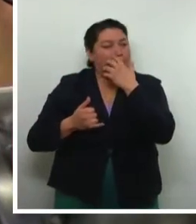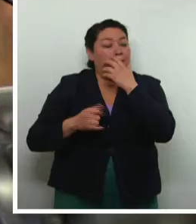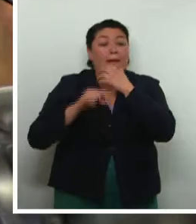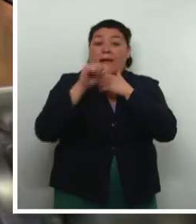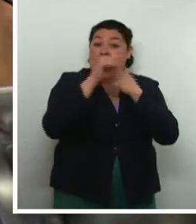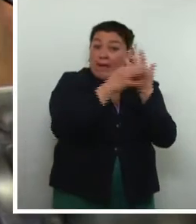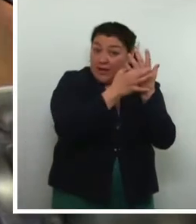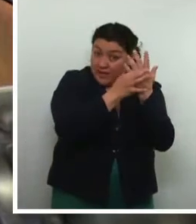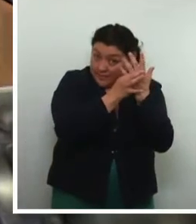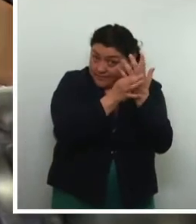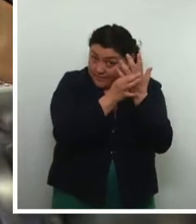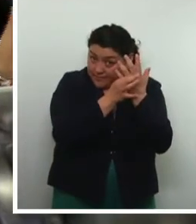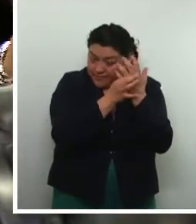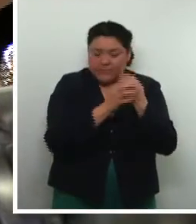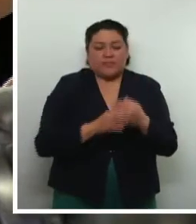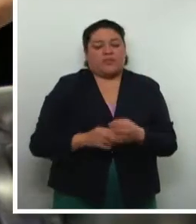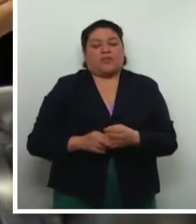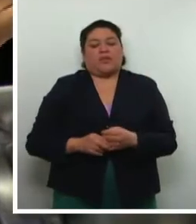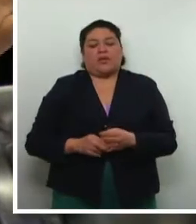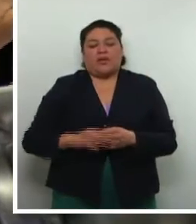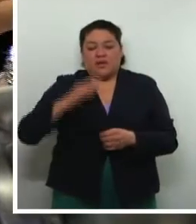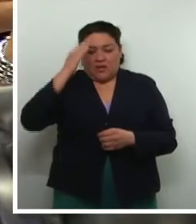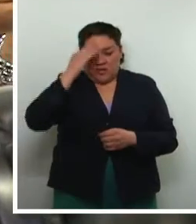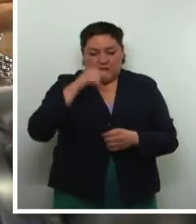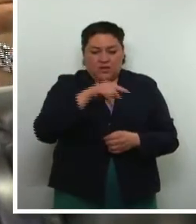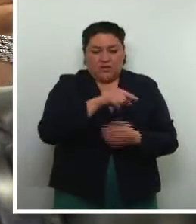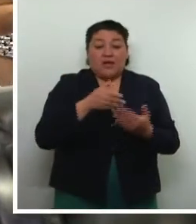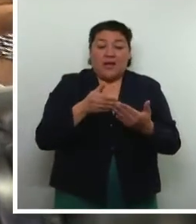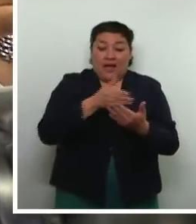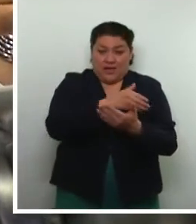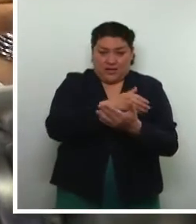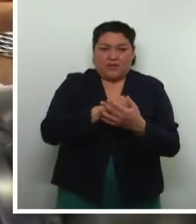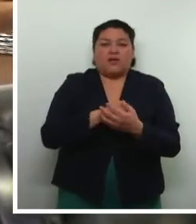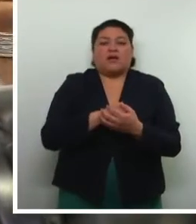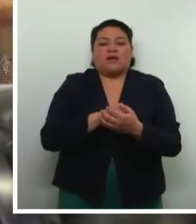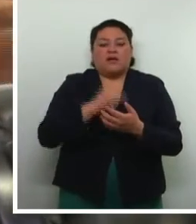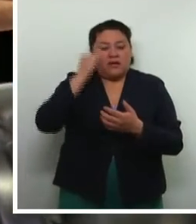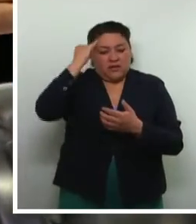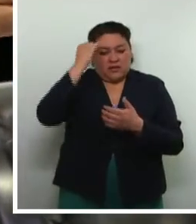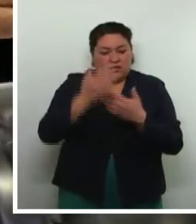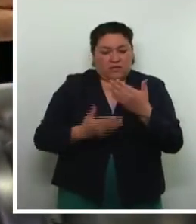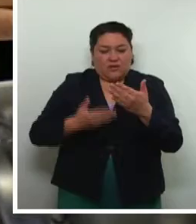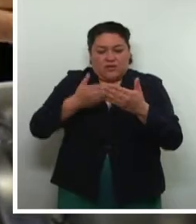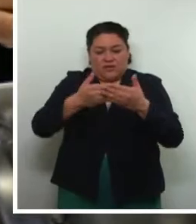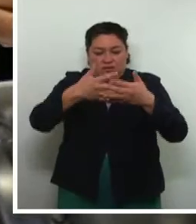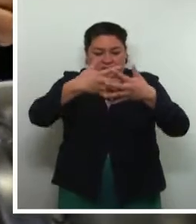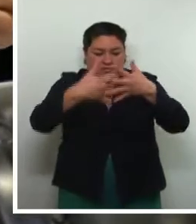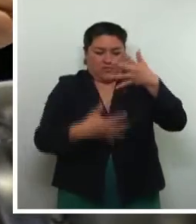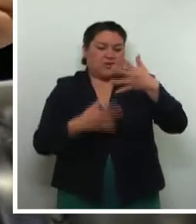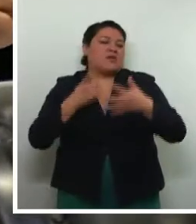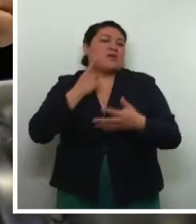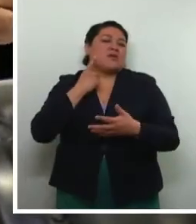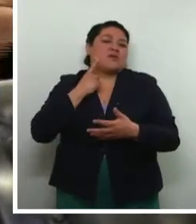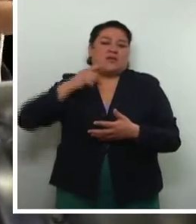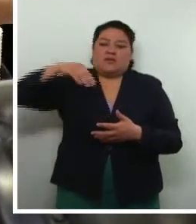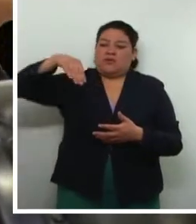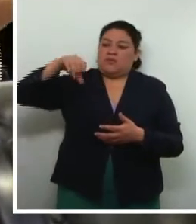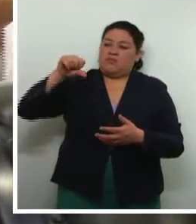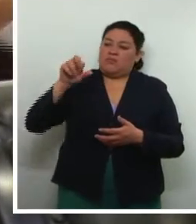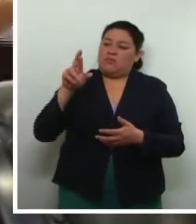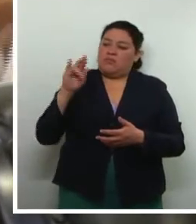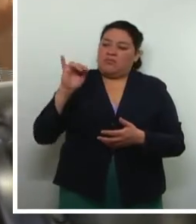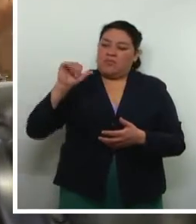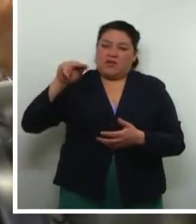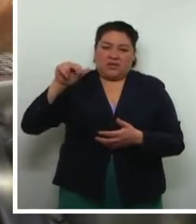saber que el haberse aprobado la reserva de la diputada Mariana Gómez del